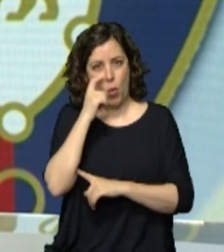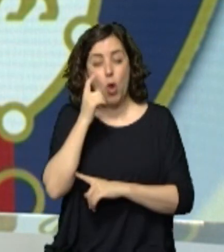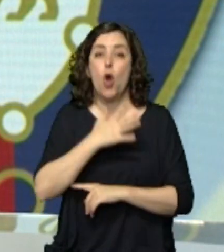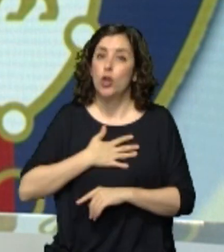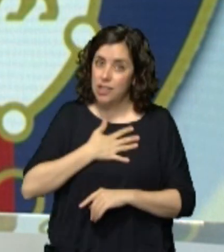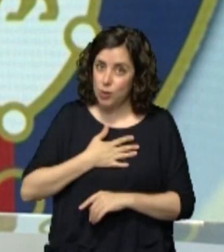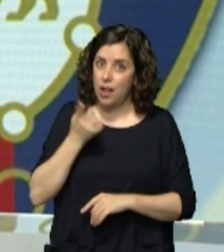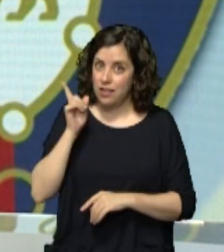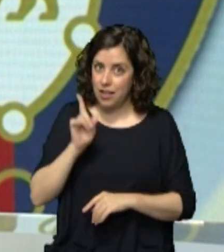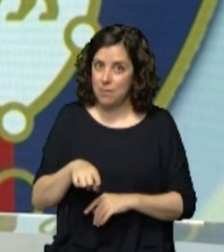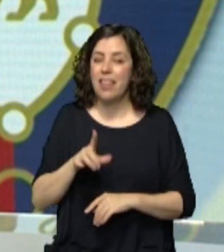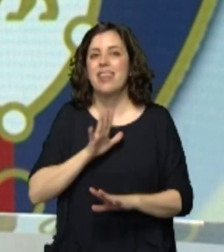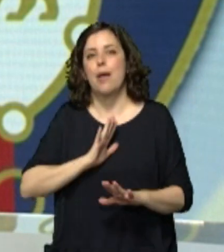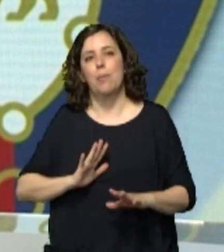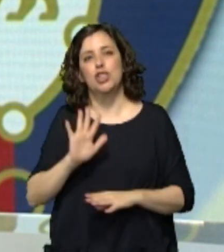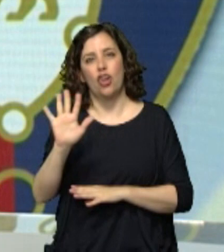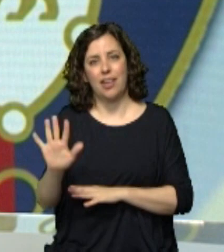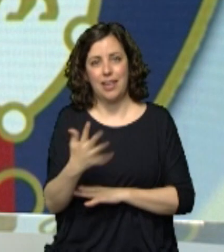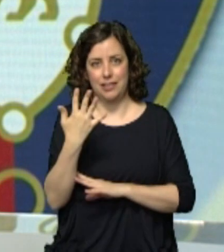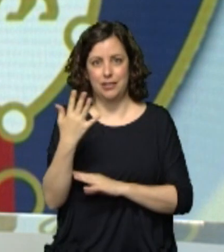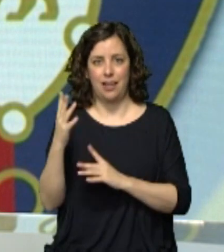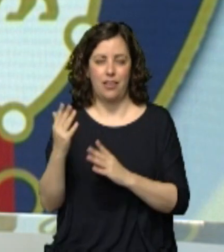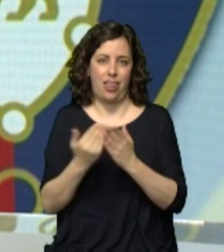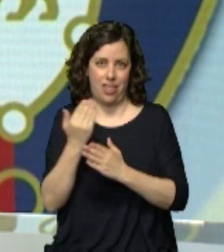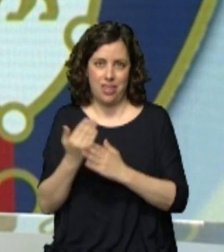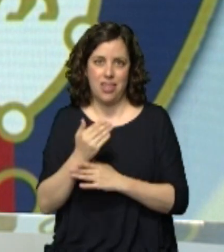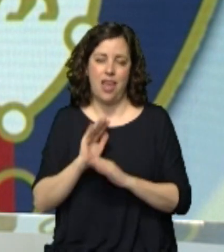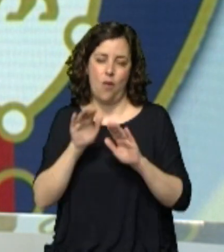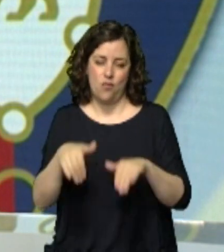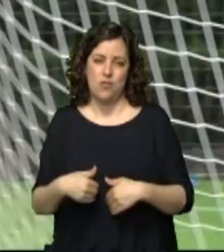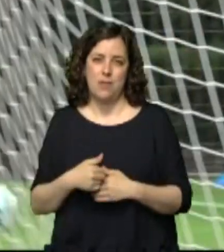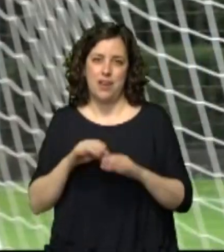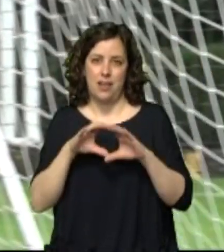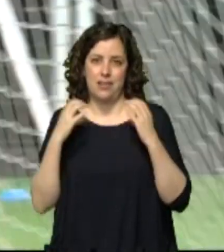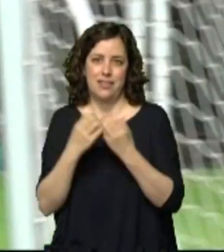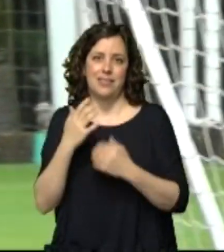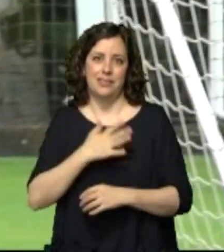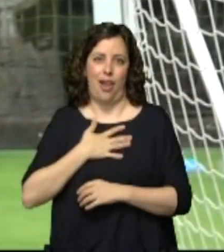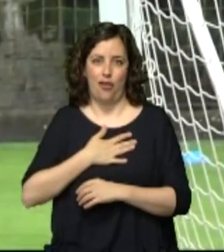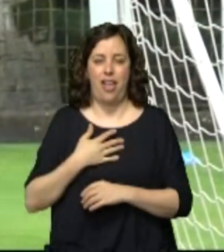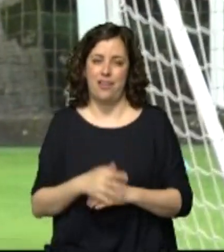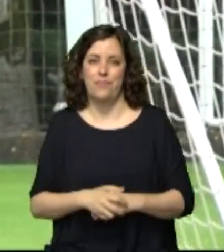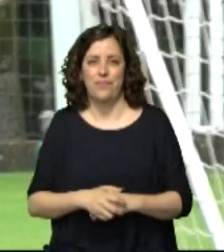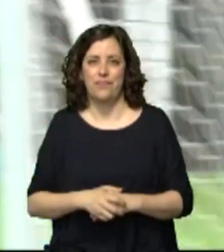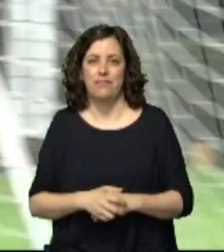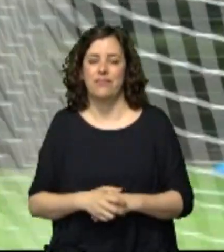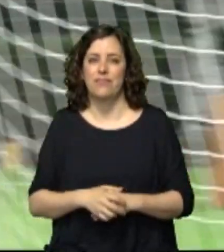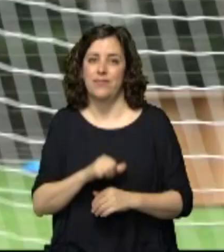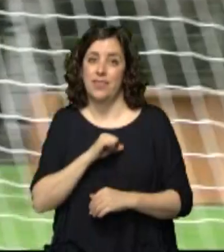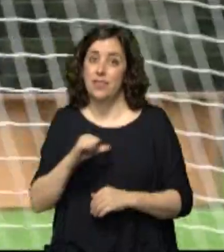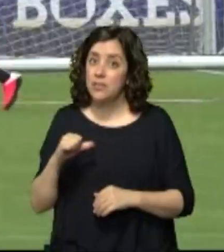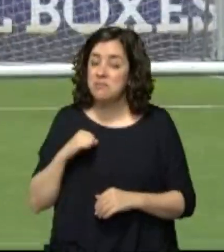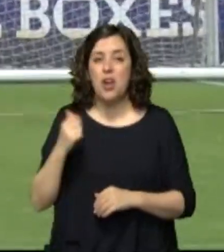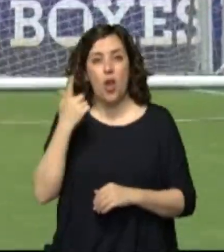en solitario en su quinta jornada de trabajo tras retornar a Tajonar. Poco acostumbrados a los entrenamientos en